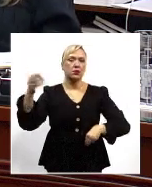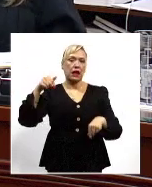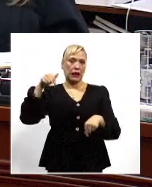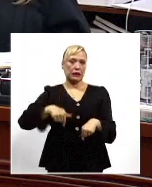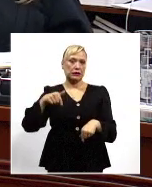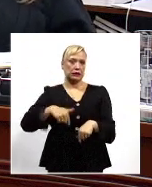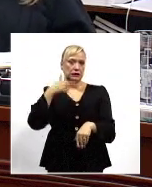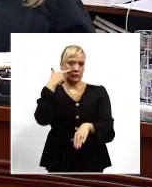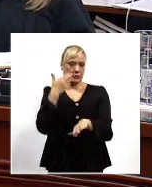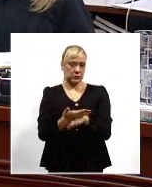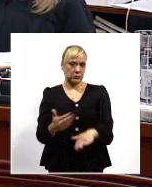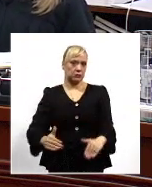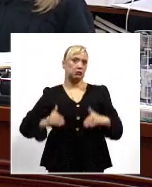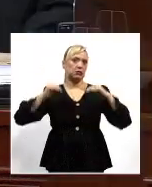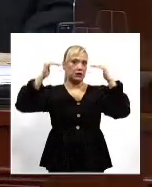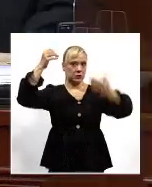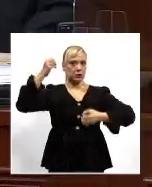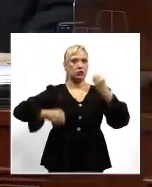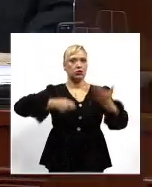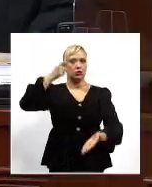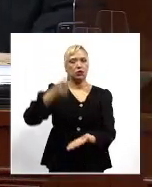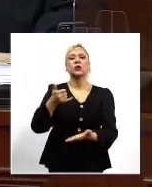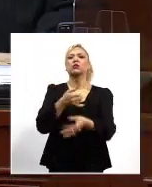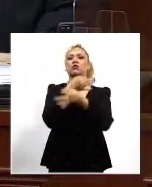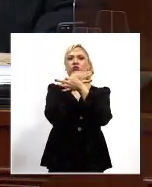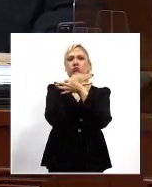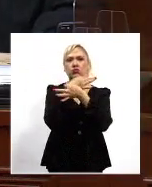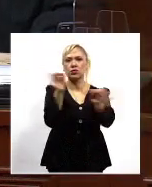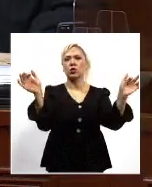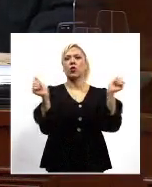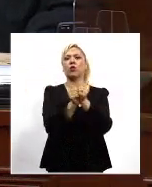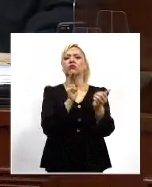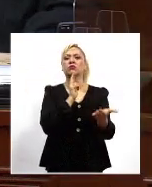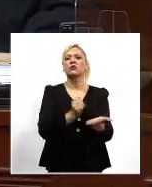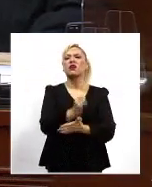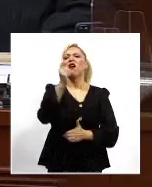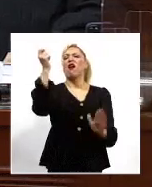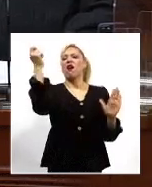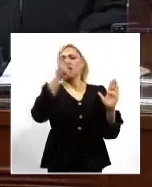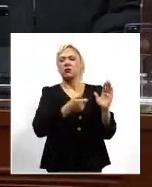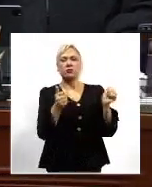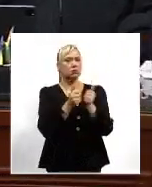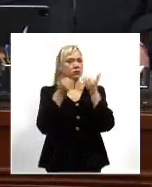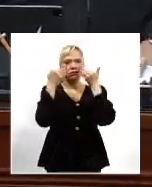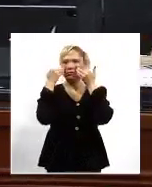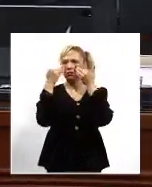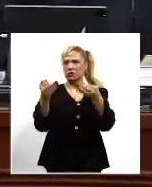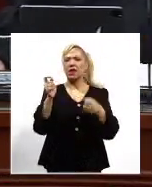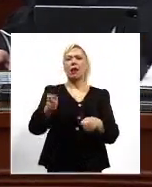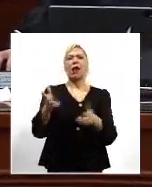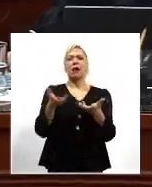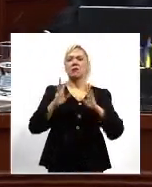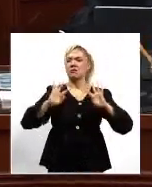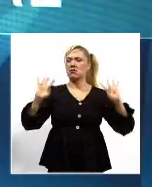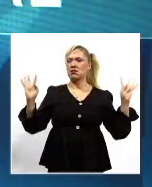Pleno, así como a la oportuna difusión de las sentencias en un contexto de transparencia procesal.